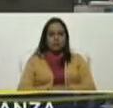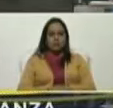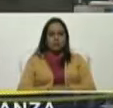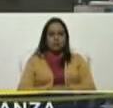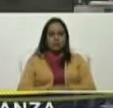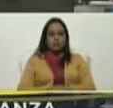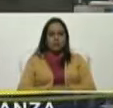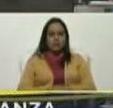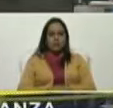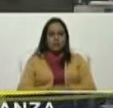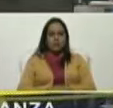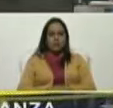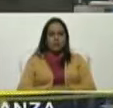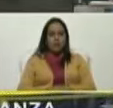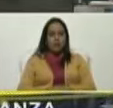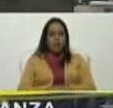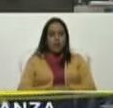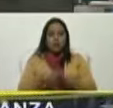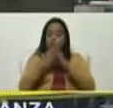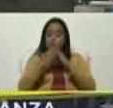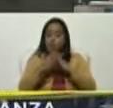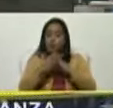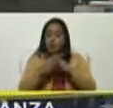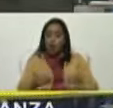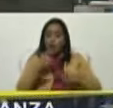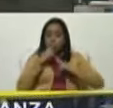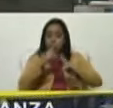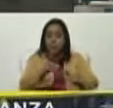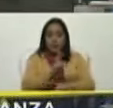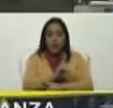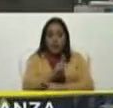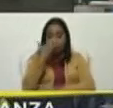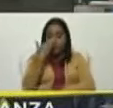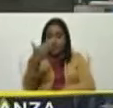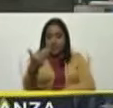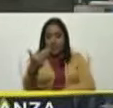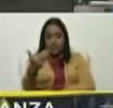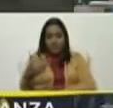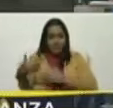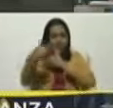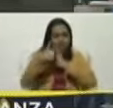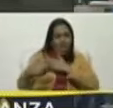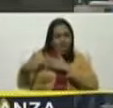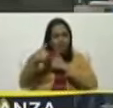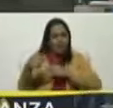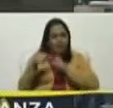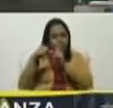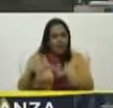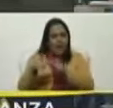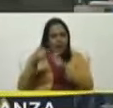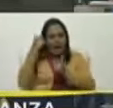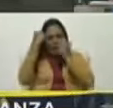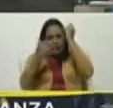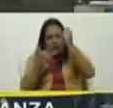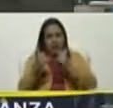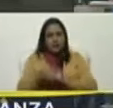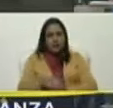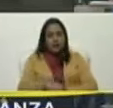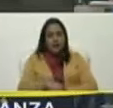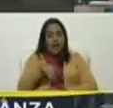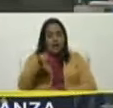Reaccionamos con todas las fuerzas que haya que reaccionar ante las conspiraciones permanentes. Creo que esta victoria del pueblo de